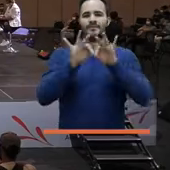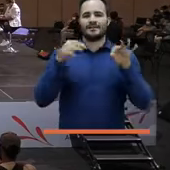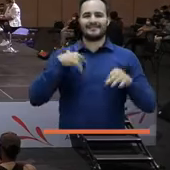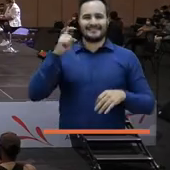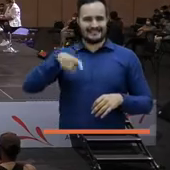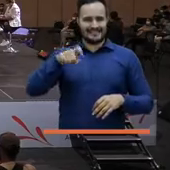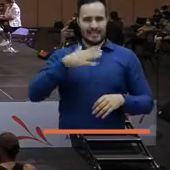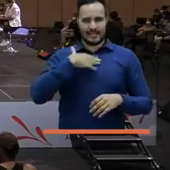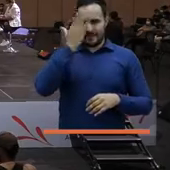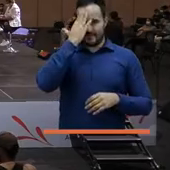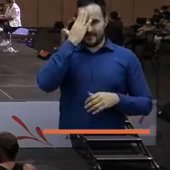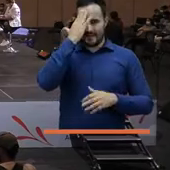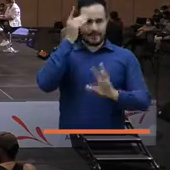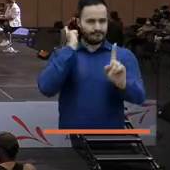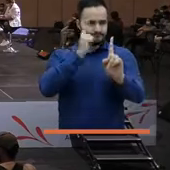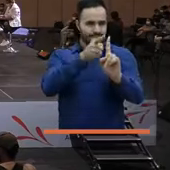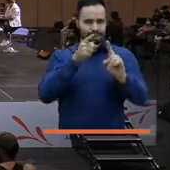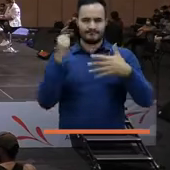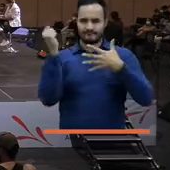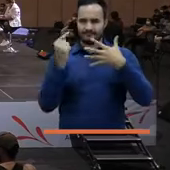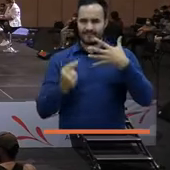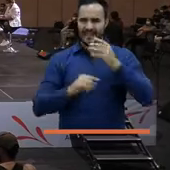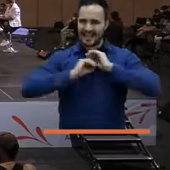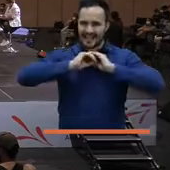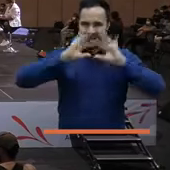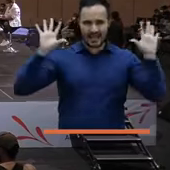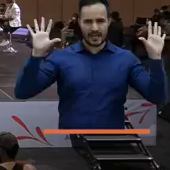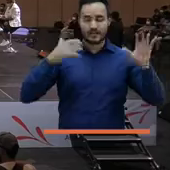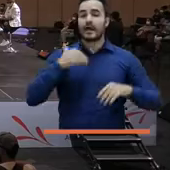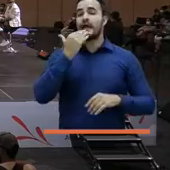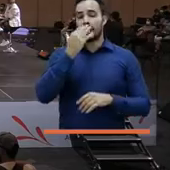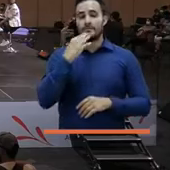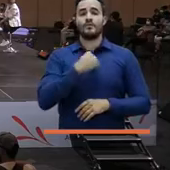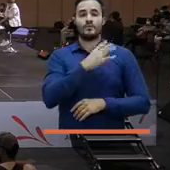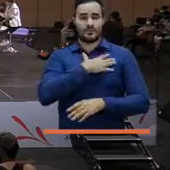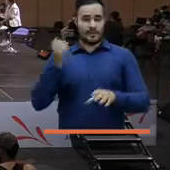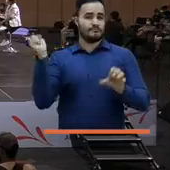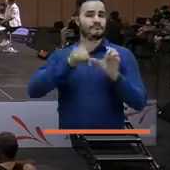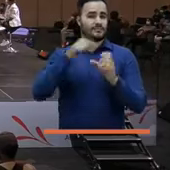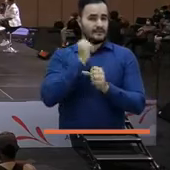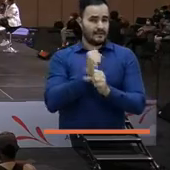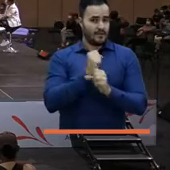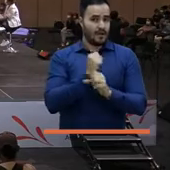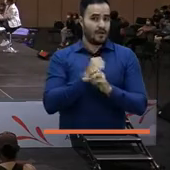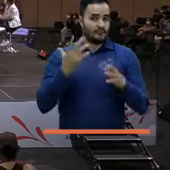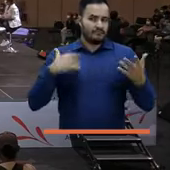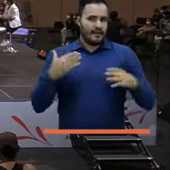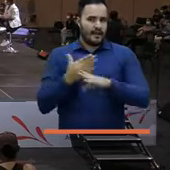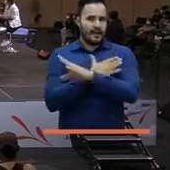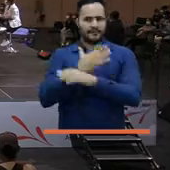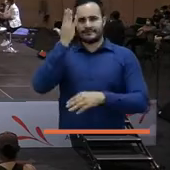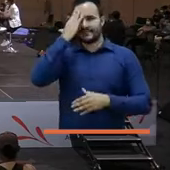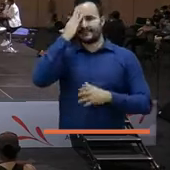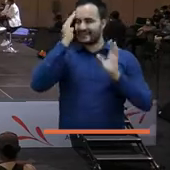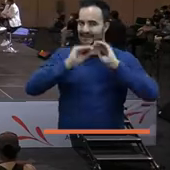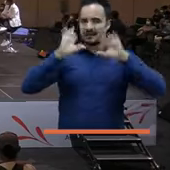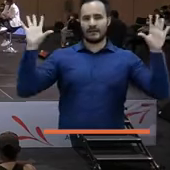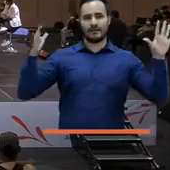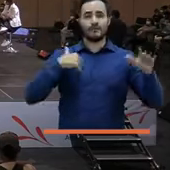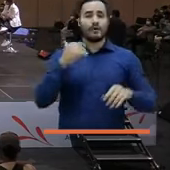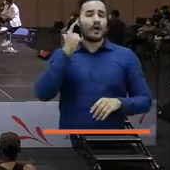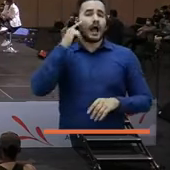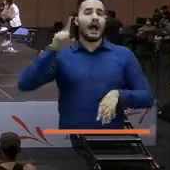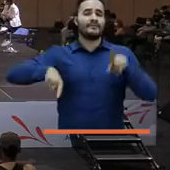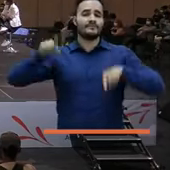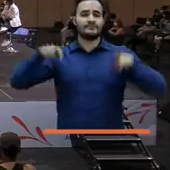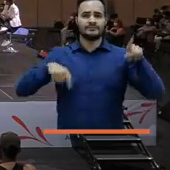porque esa sería una gran barrera a la hora de ir a presentarte a uno unidad laboral es una barrera cuando a veces no conocemos ni